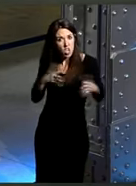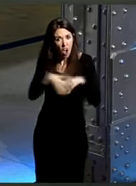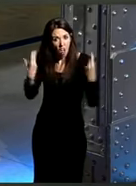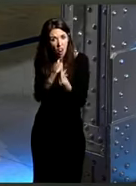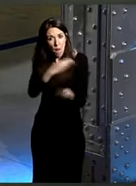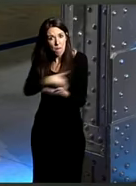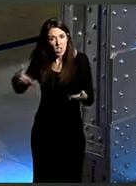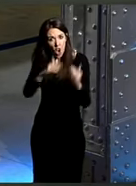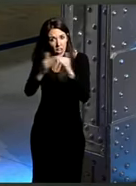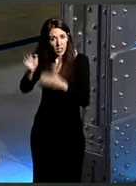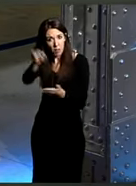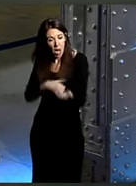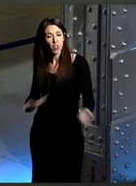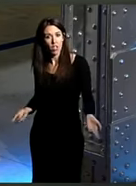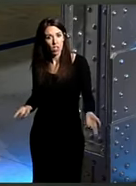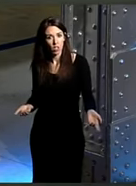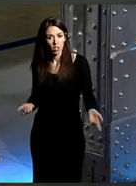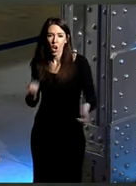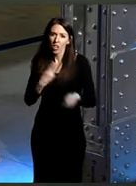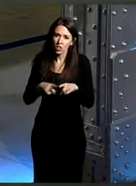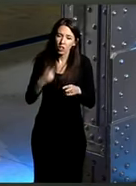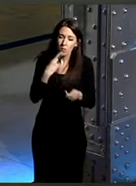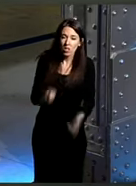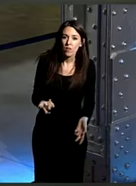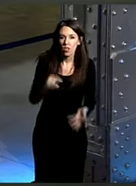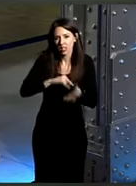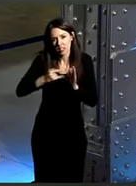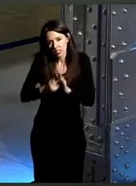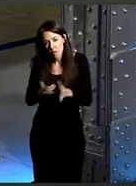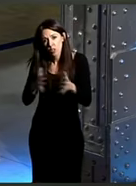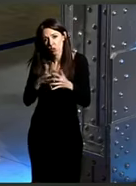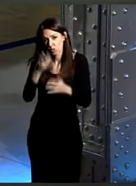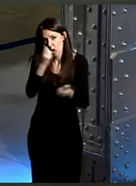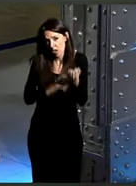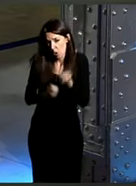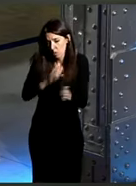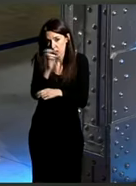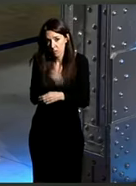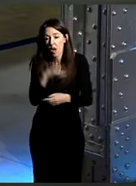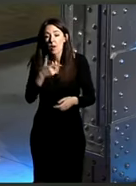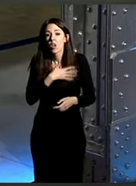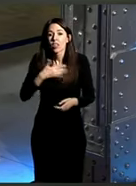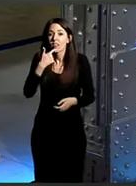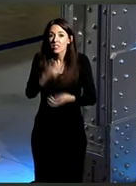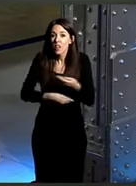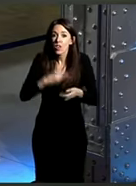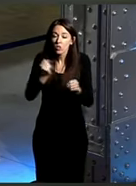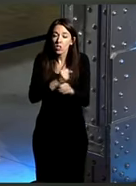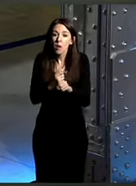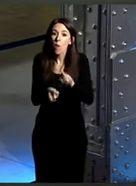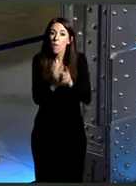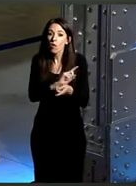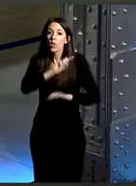hay millones de espacios en la costa. Pero son cosas muy complejas del sistema, de la estructura económica, etcétera. Pero cuando querés hacer un trabajo de